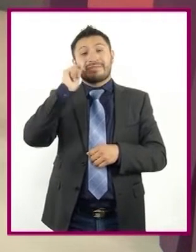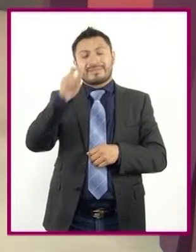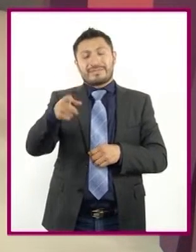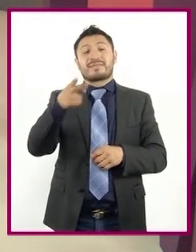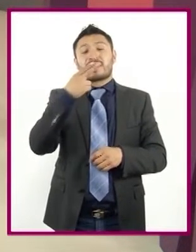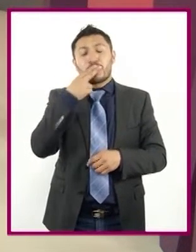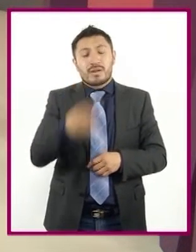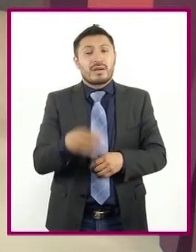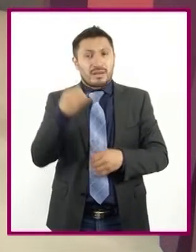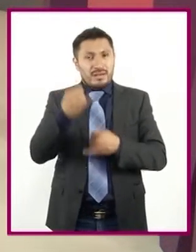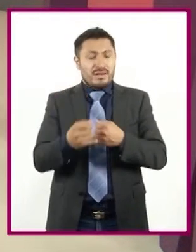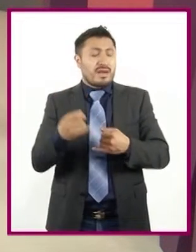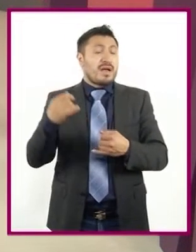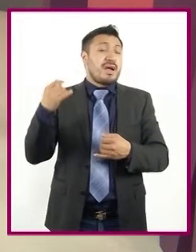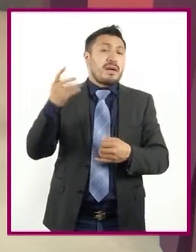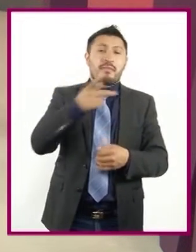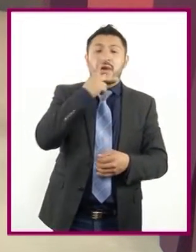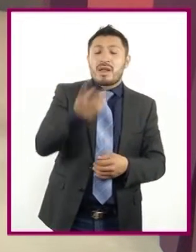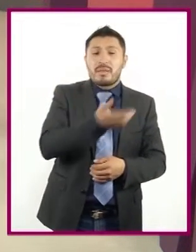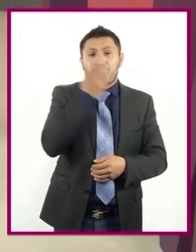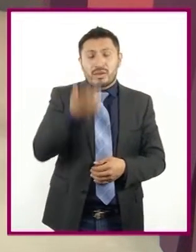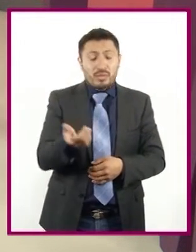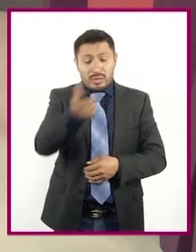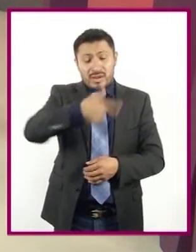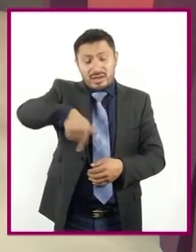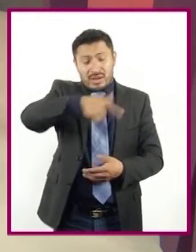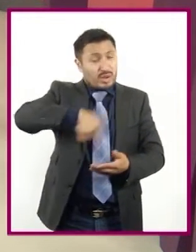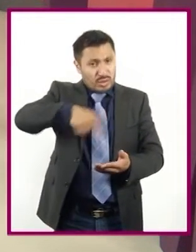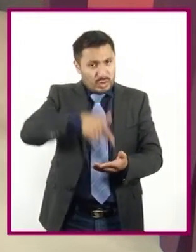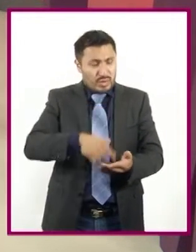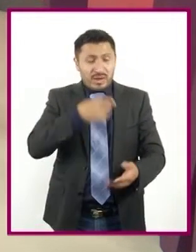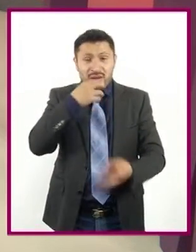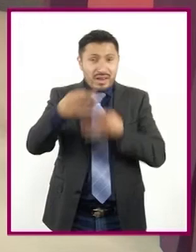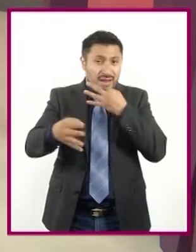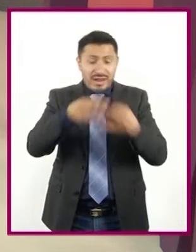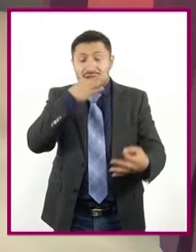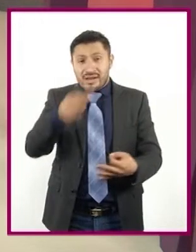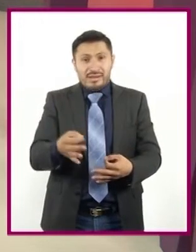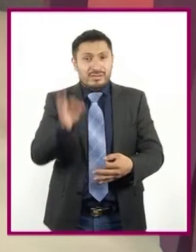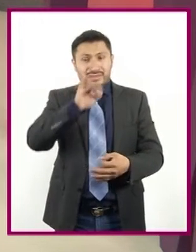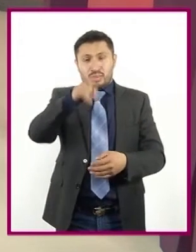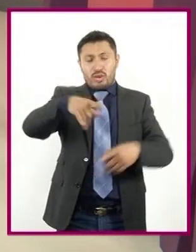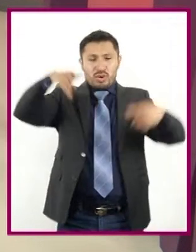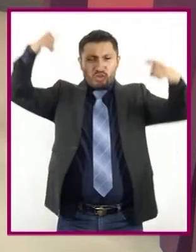popular propia del lugar en el que se pronuncia. Así que si tienen sombreros,